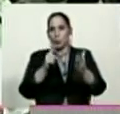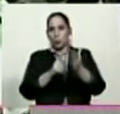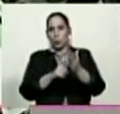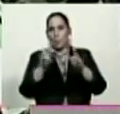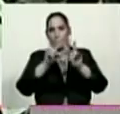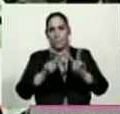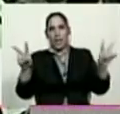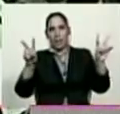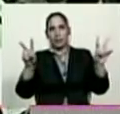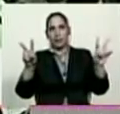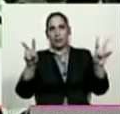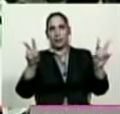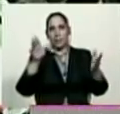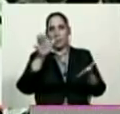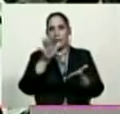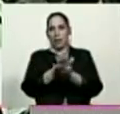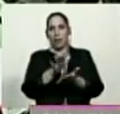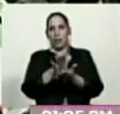país.